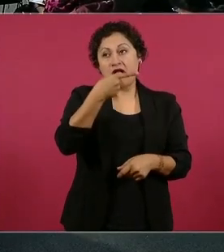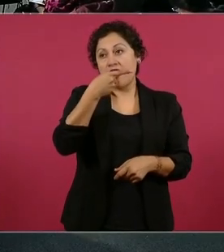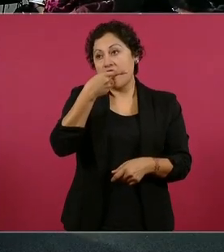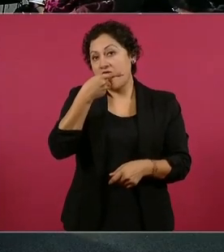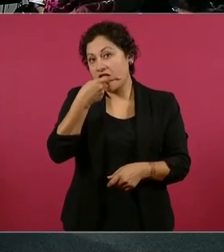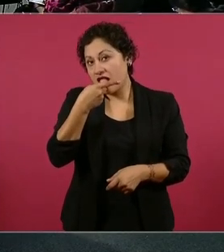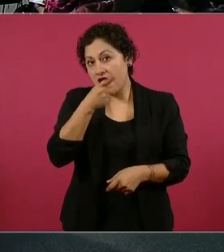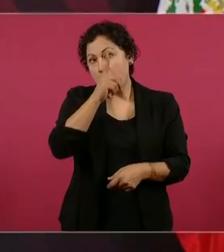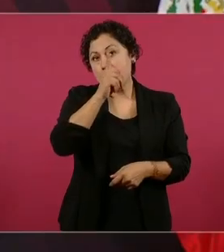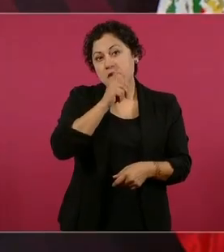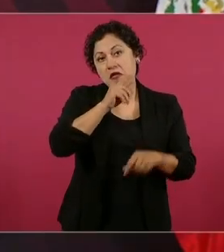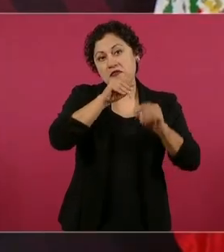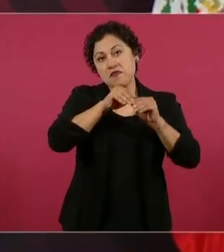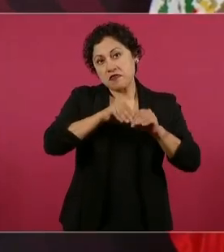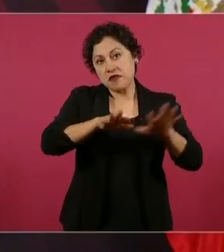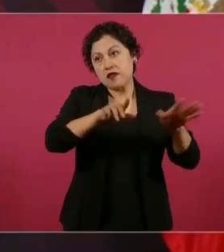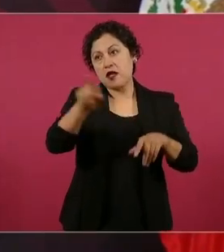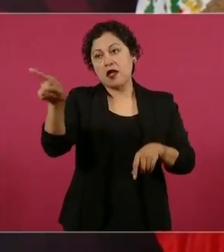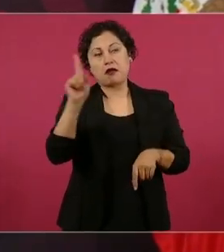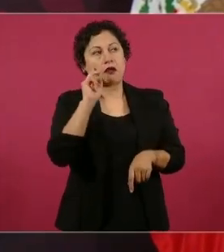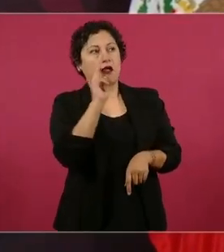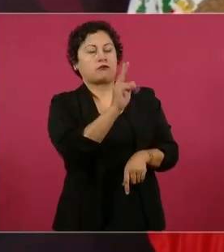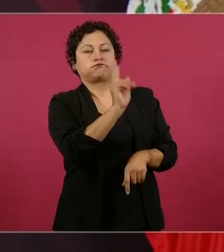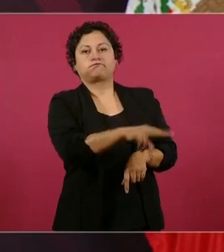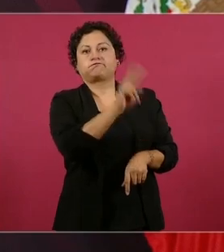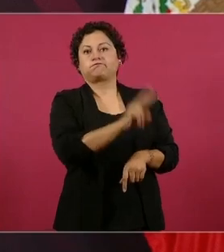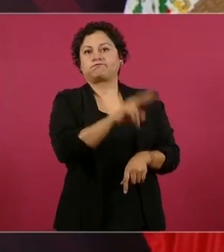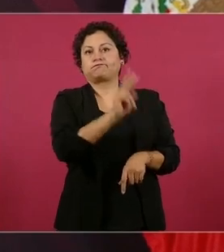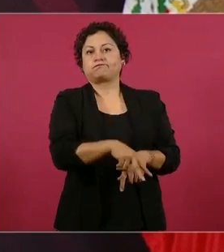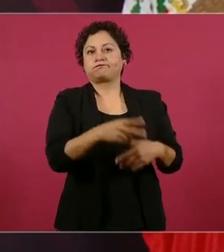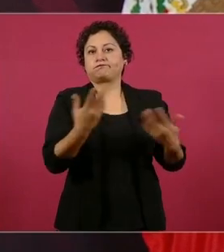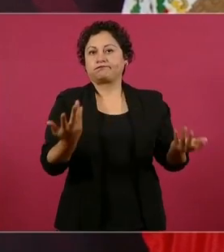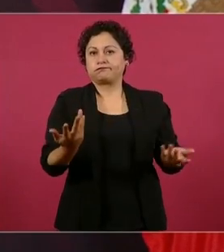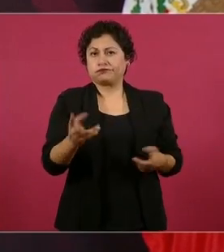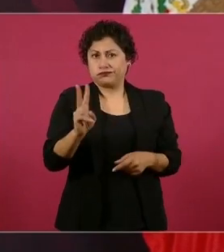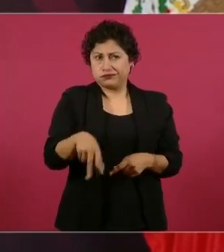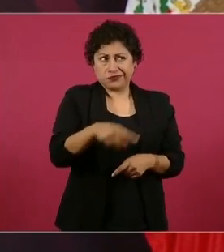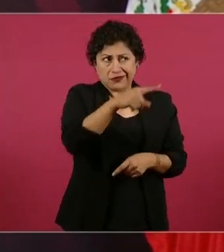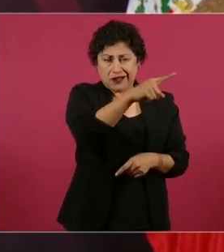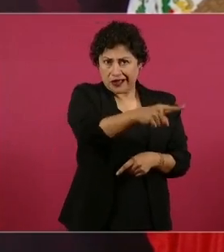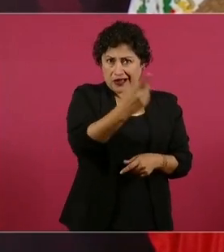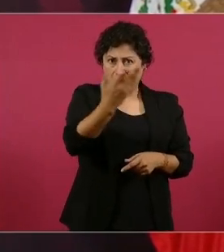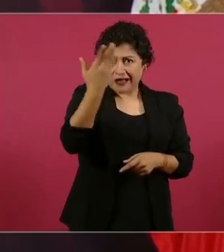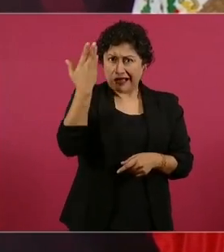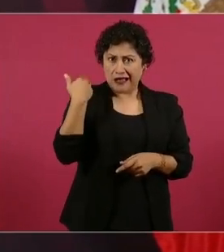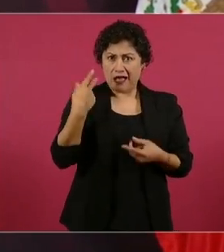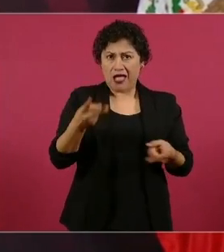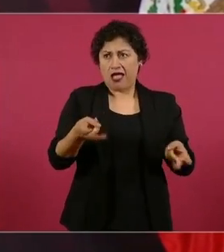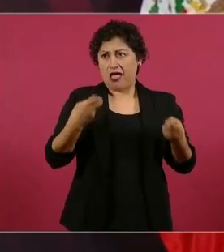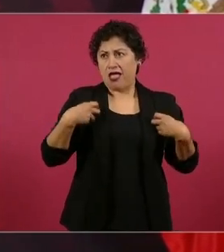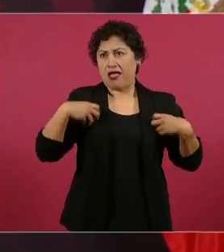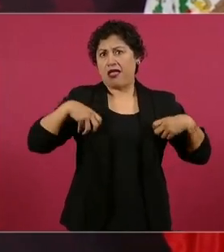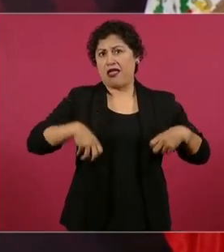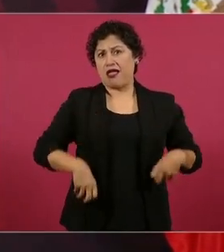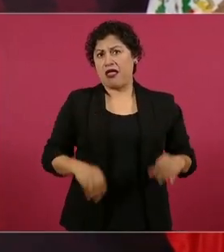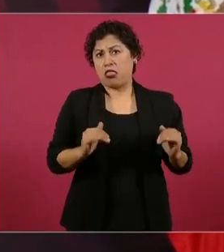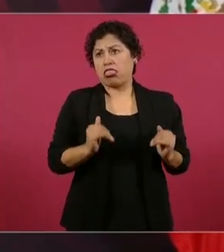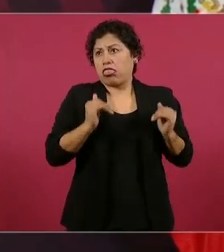a nuestros adversarios, a la mafia del poder, a la élite